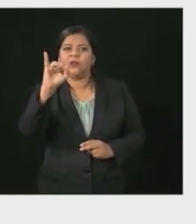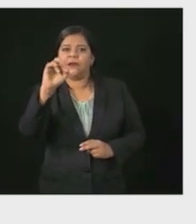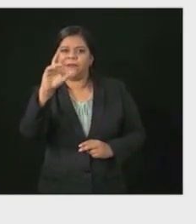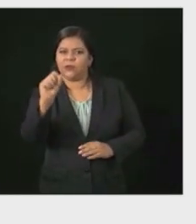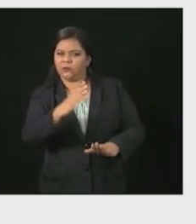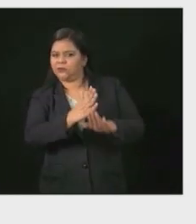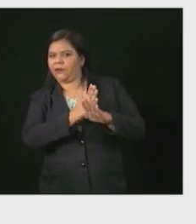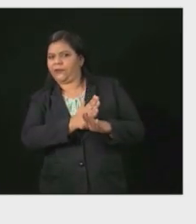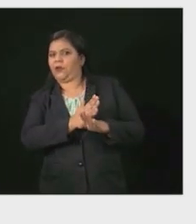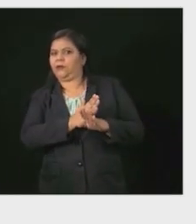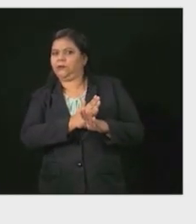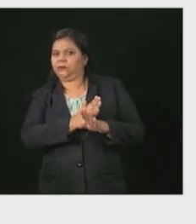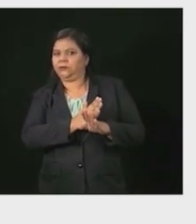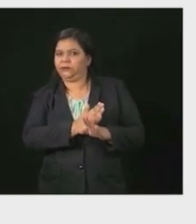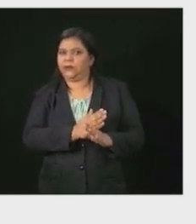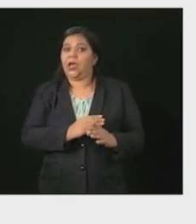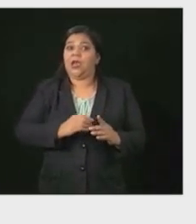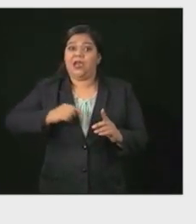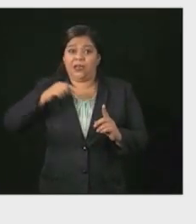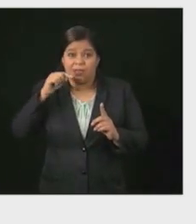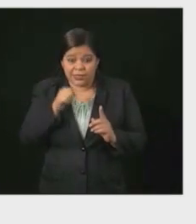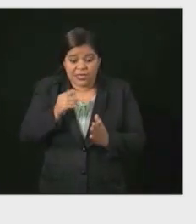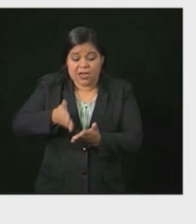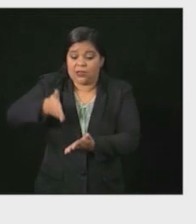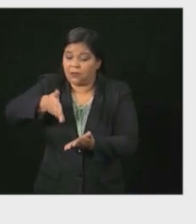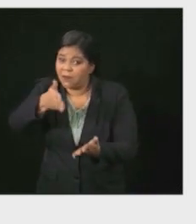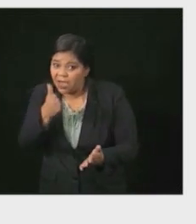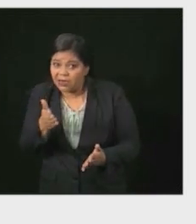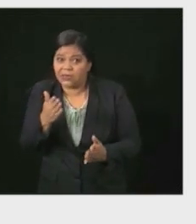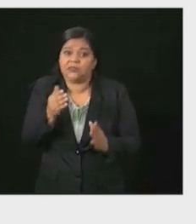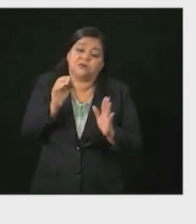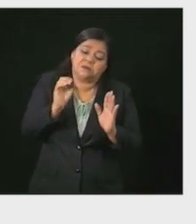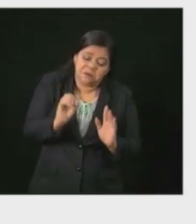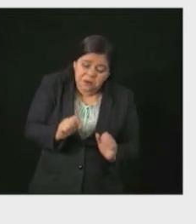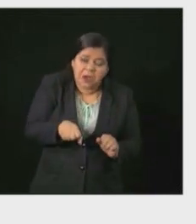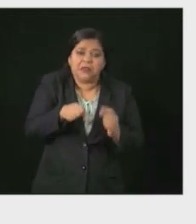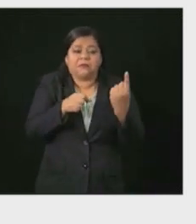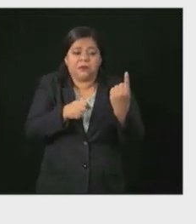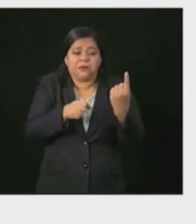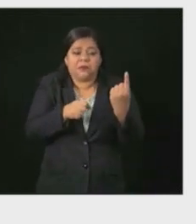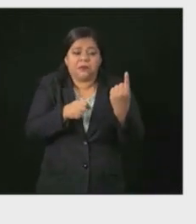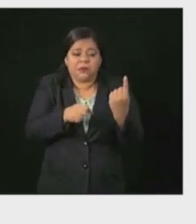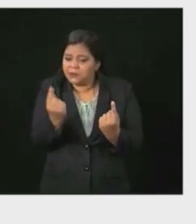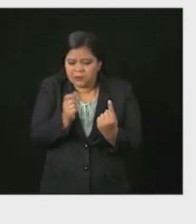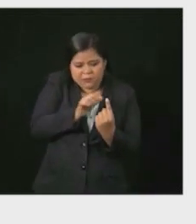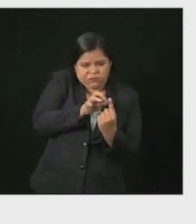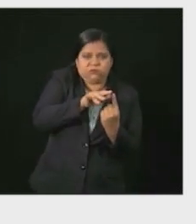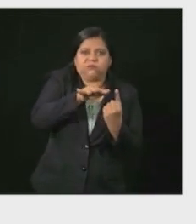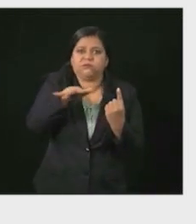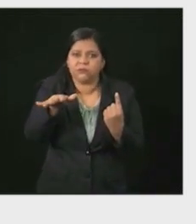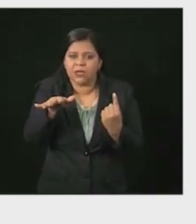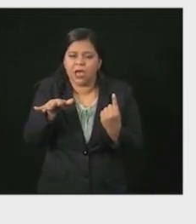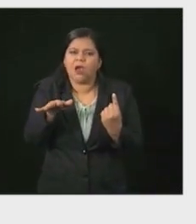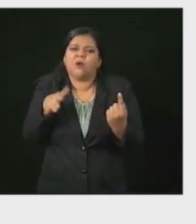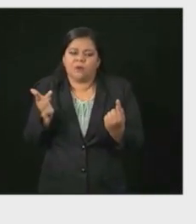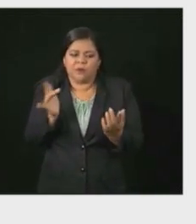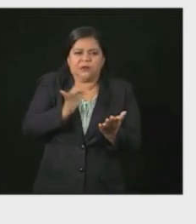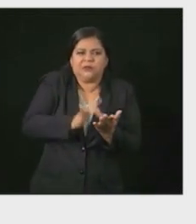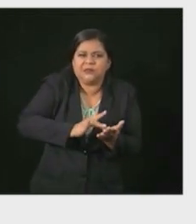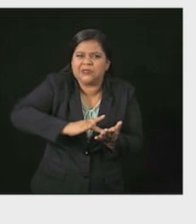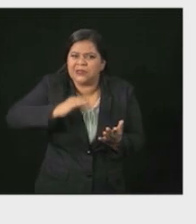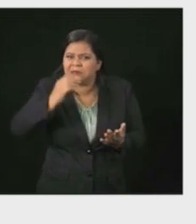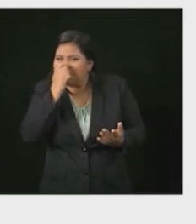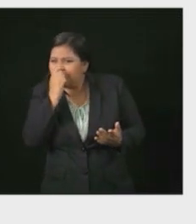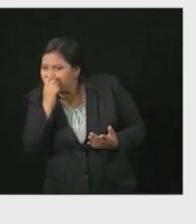Prevengamos el coronavirus. ¿Cómo se transmite? El virus circula entre animales, pero se puede transmitir de persona a